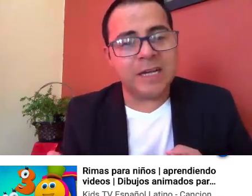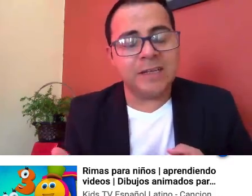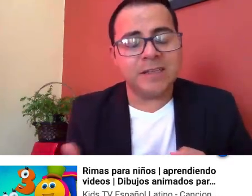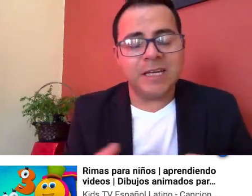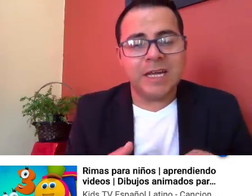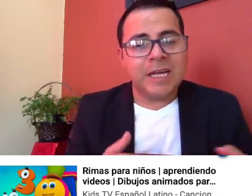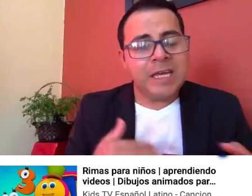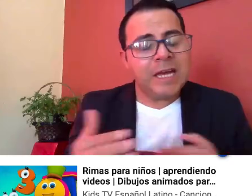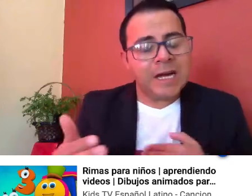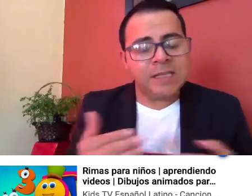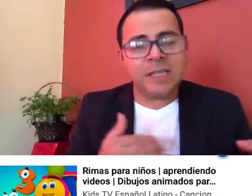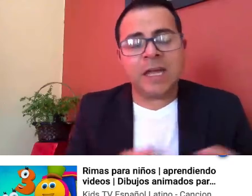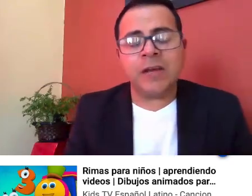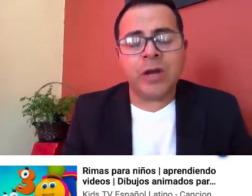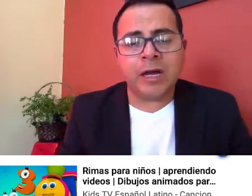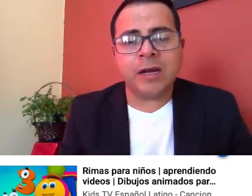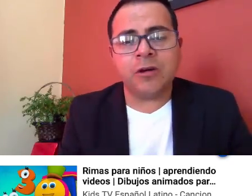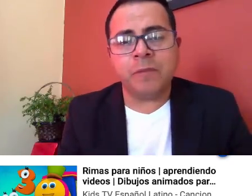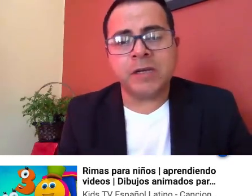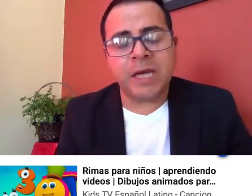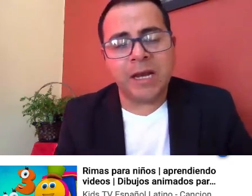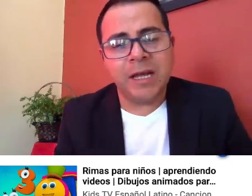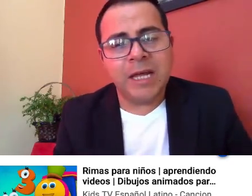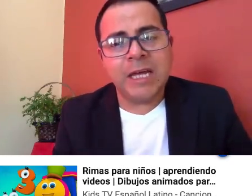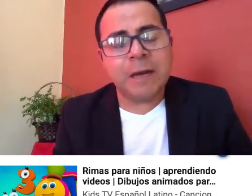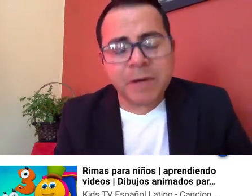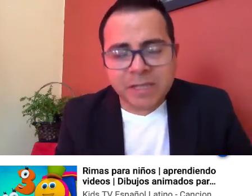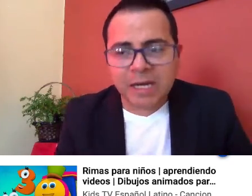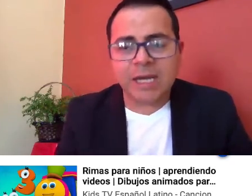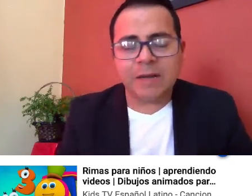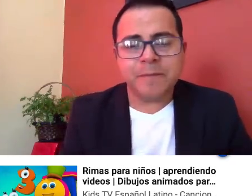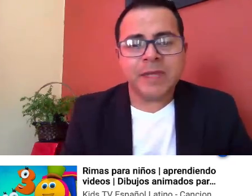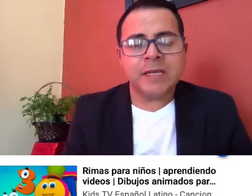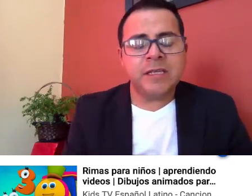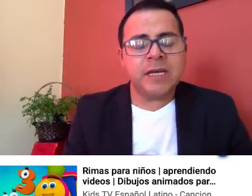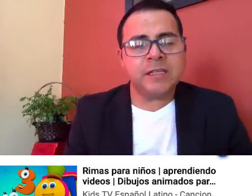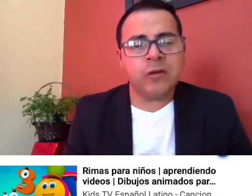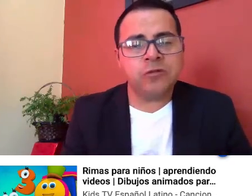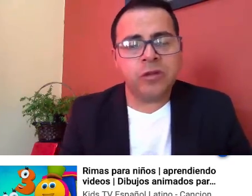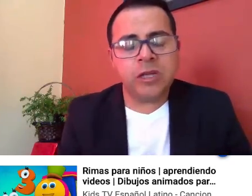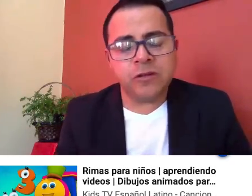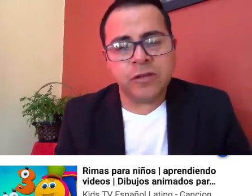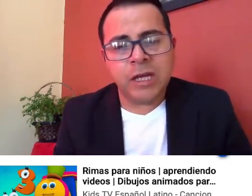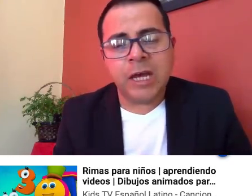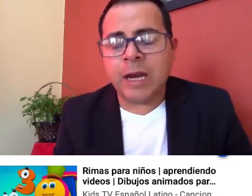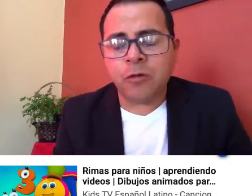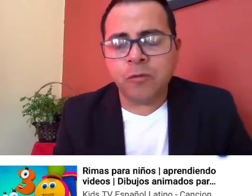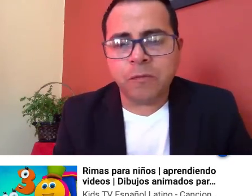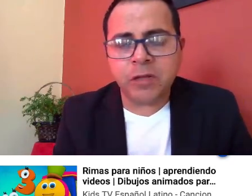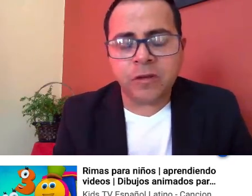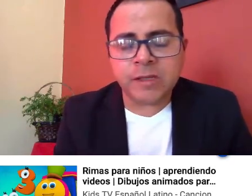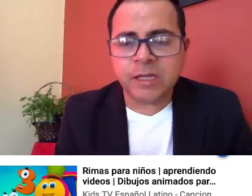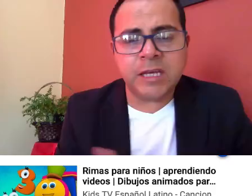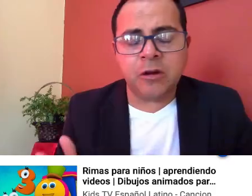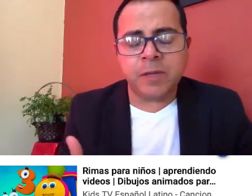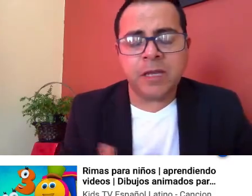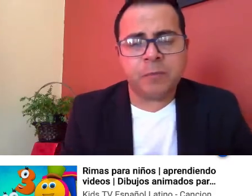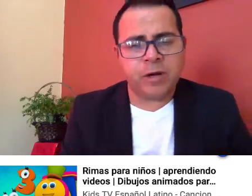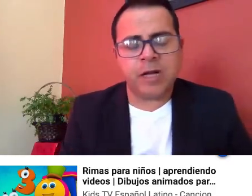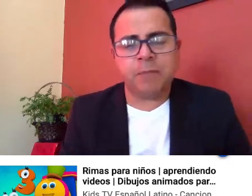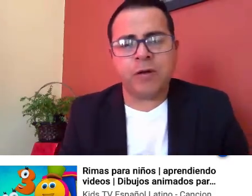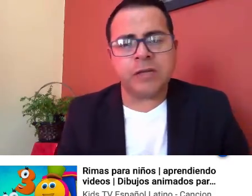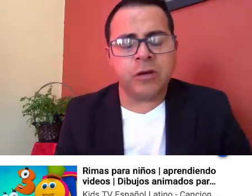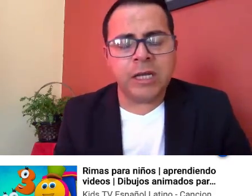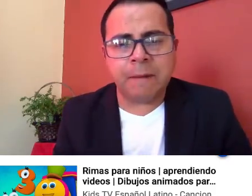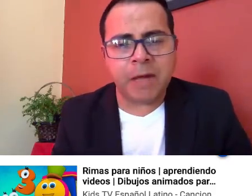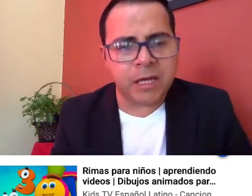más aranceles y así se daría una guerra comercial. ¿Y qué pasaría si Estados Unidos en algún momento decide ya no vender,